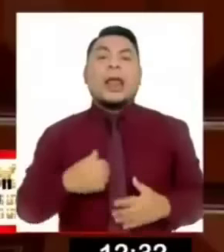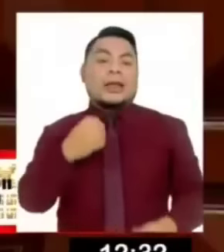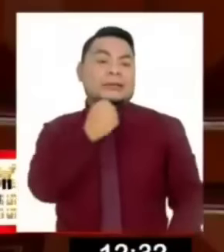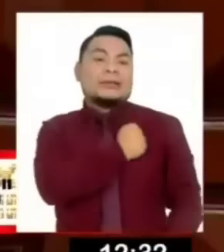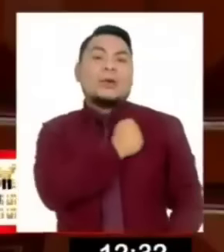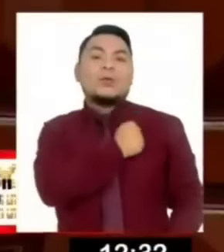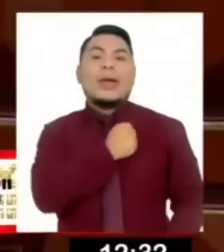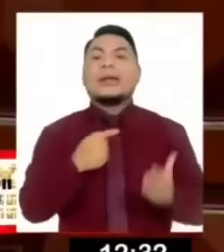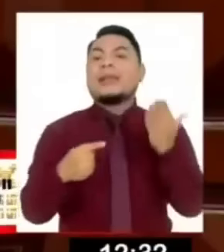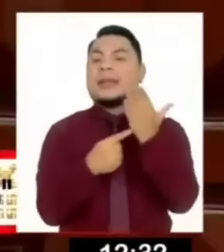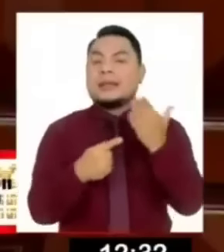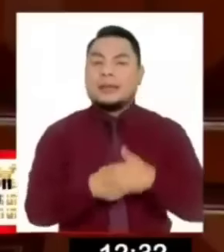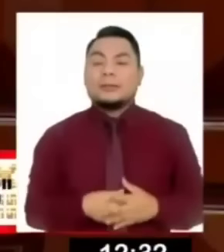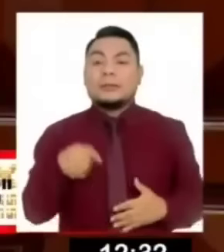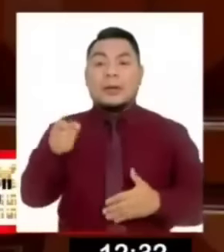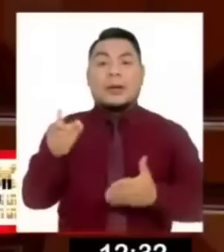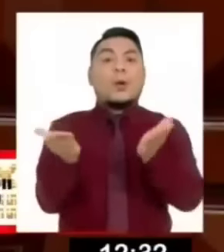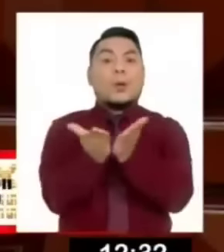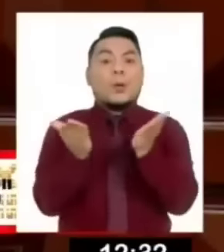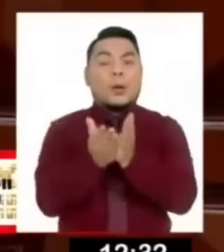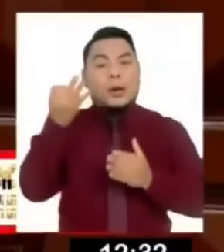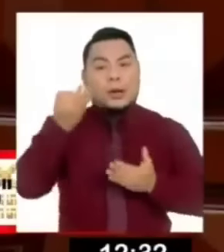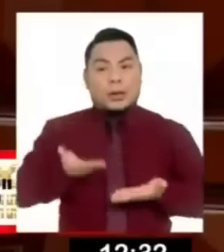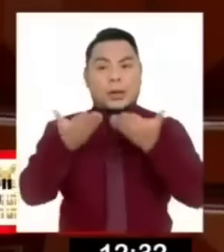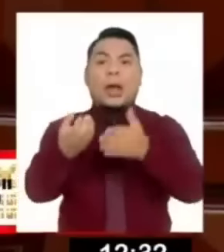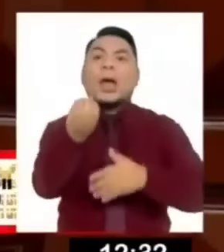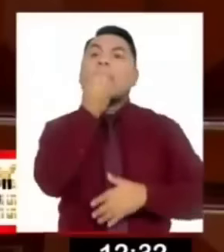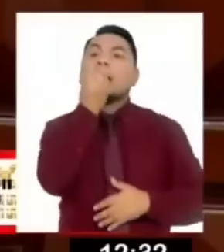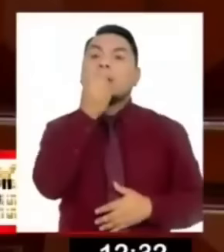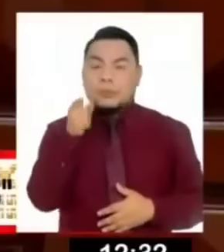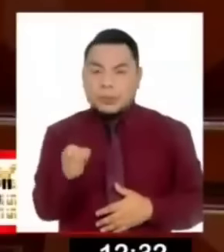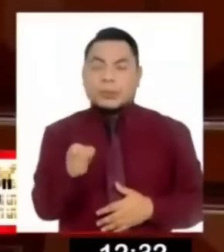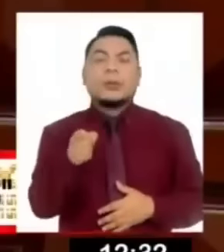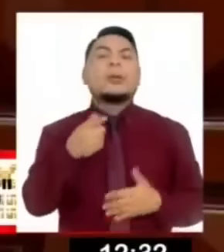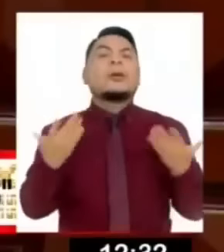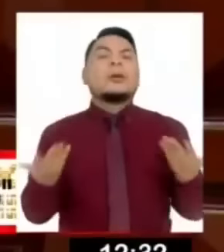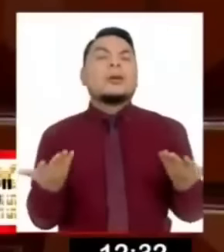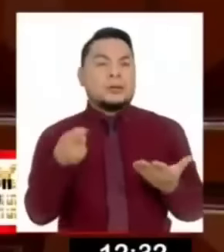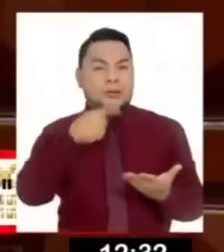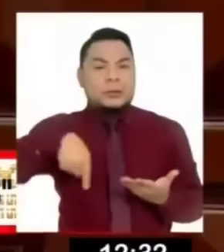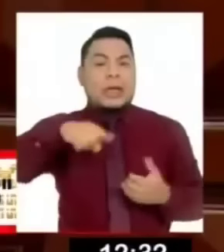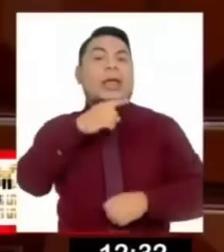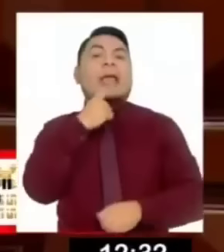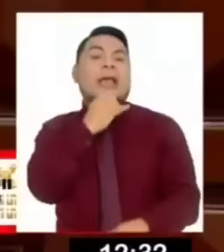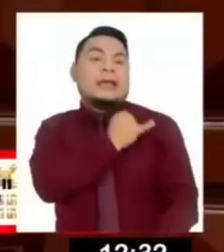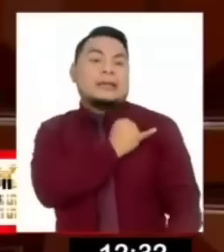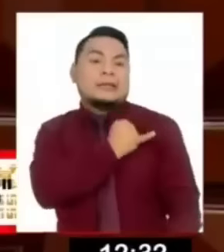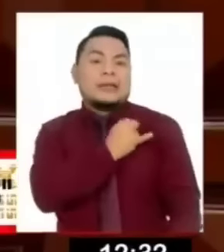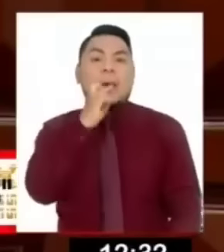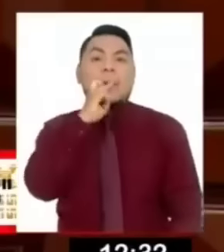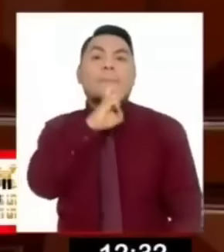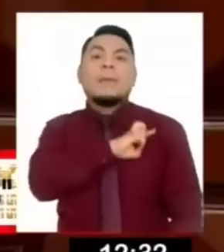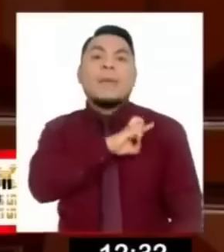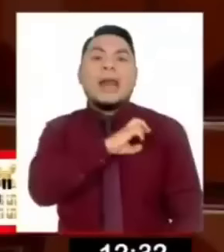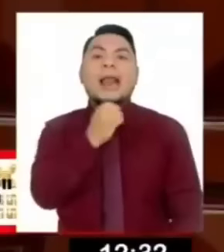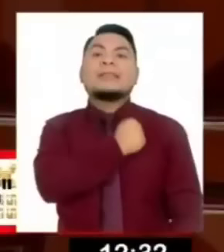secundaria técnica. En la escuela garantizaremos la alimentación en los niveles inicial, primaria y